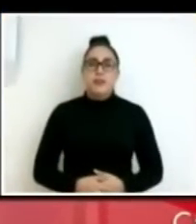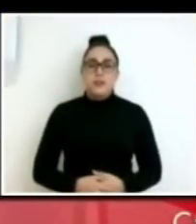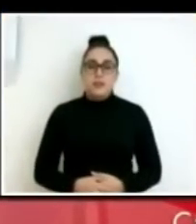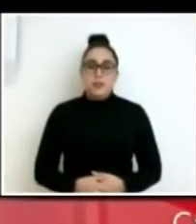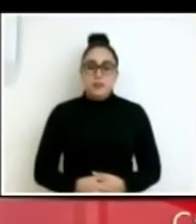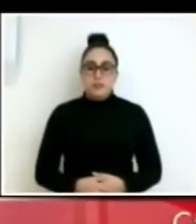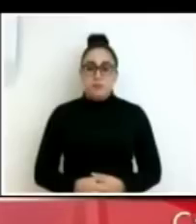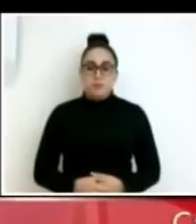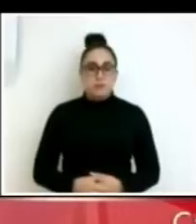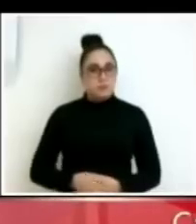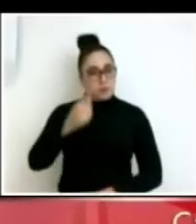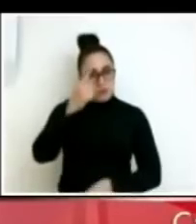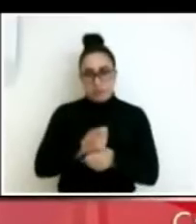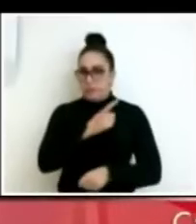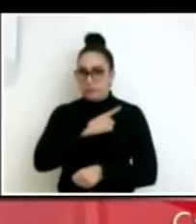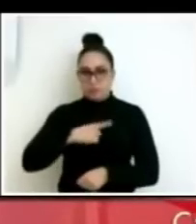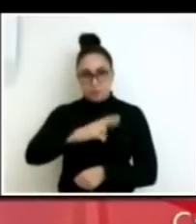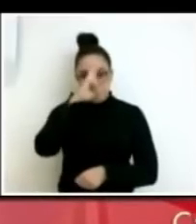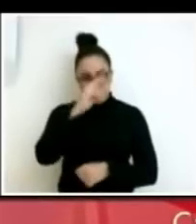La patria es primero.